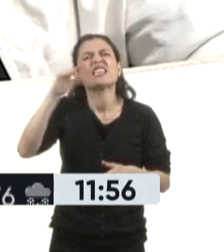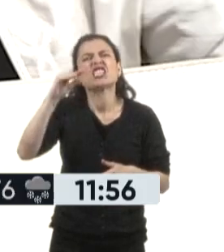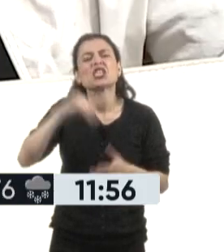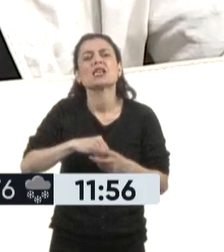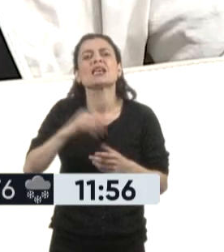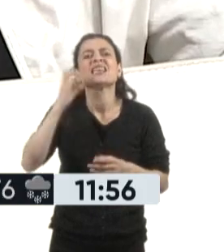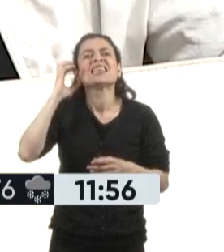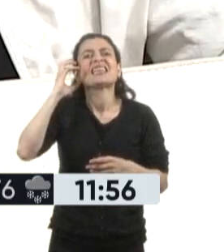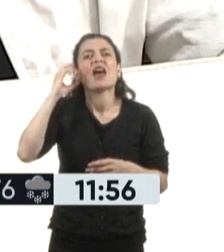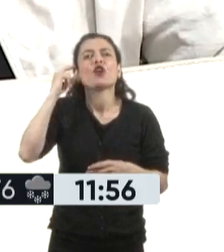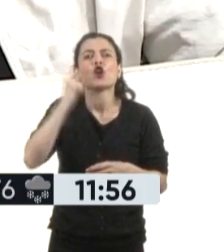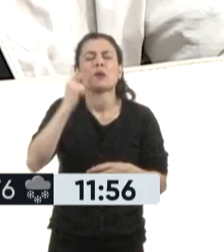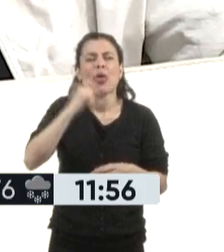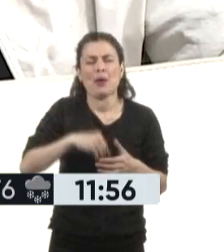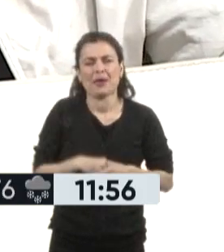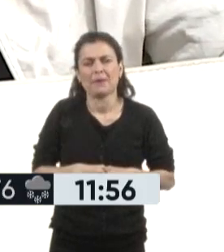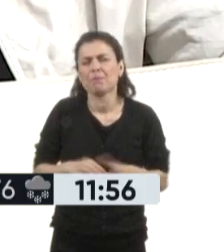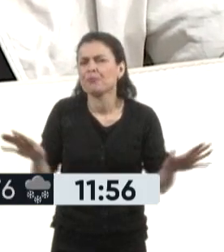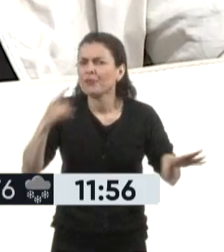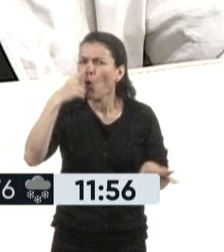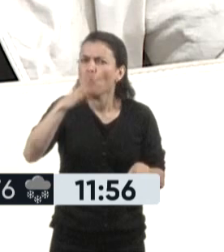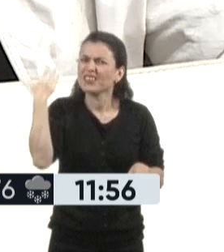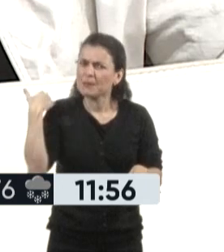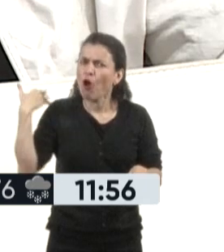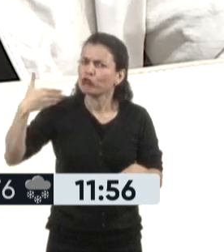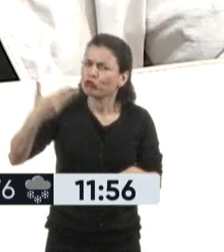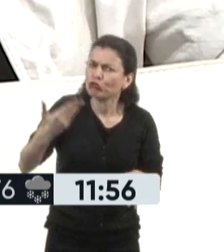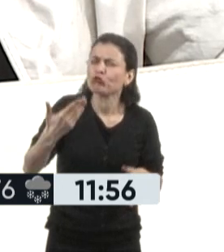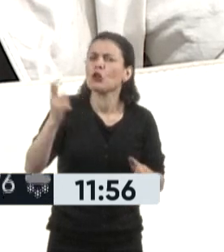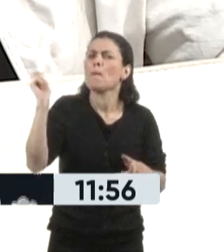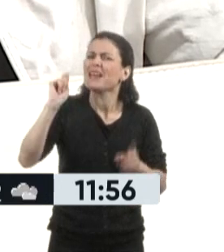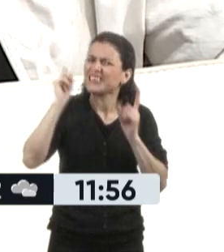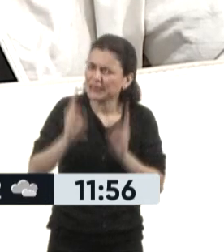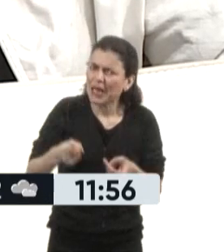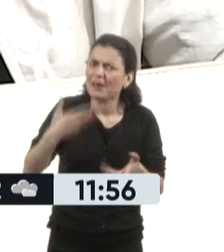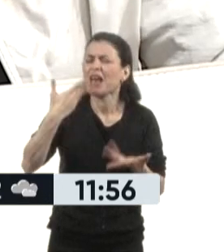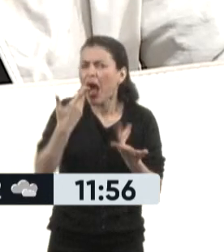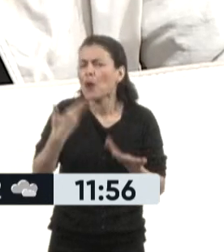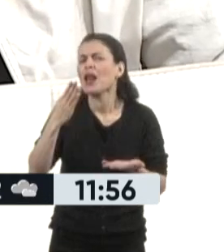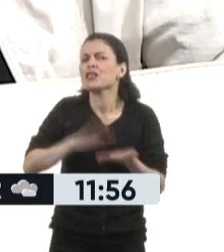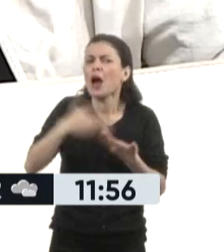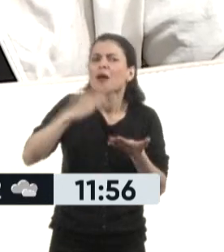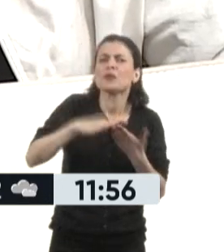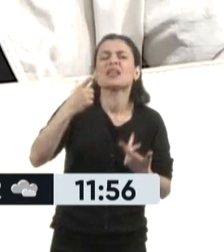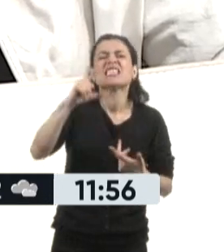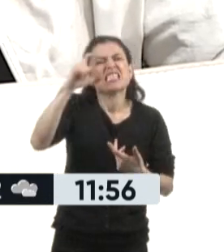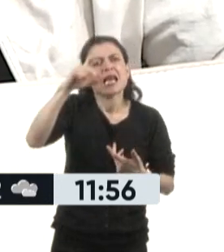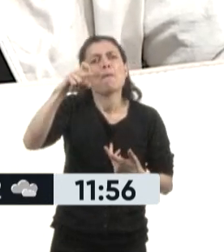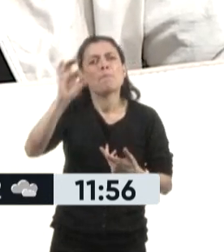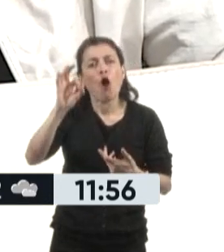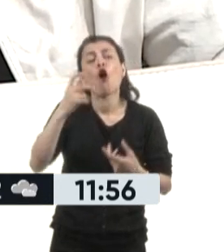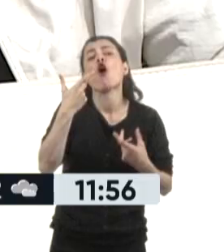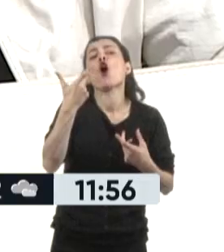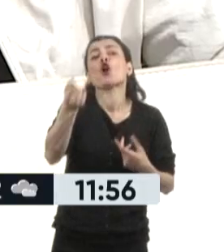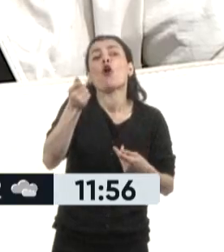Rivadavia. En las últimas horas, en los últimos días, en los últimos meses, mucho se viene hablando del cepo. ¿Qué explicación le podemos